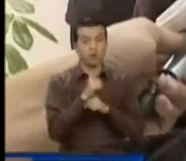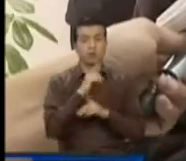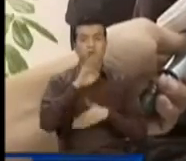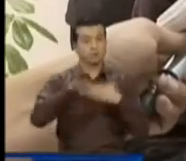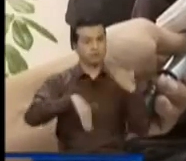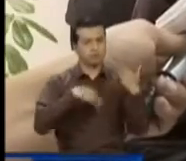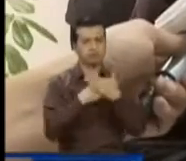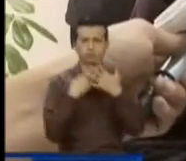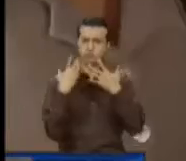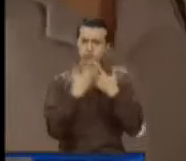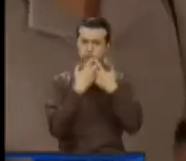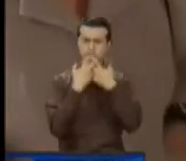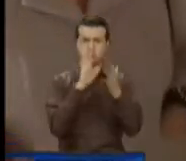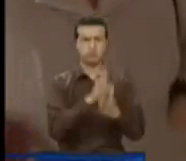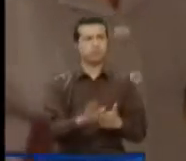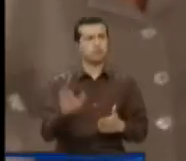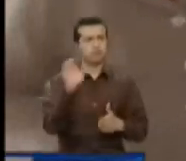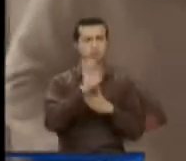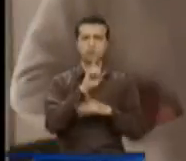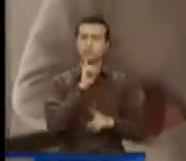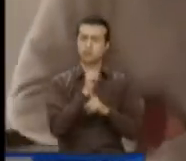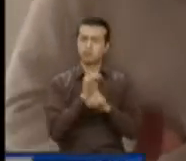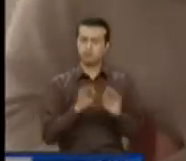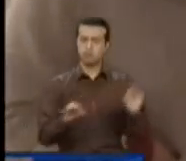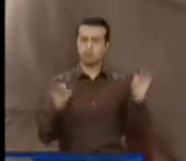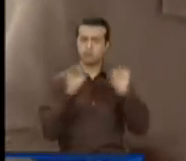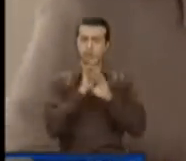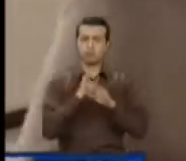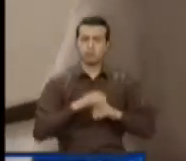los ánimos del país se salta kuri vintimilla ecuador-tv